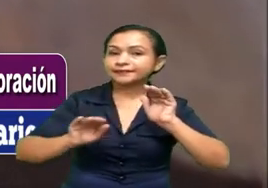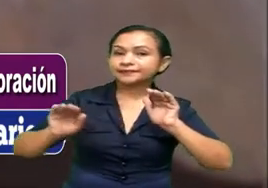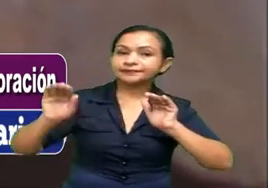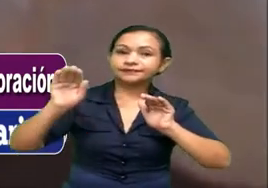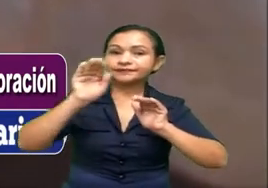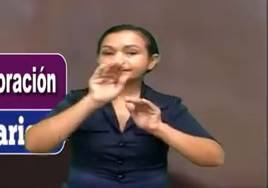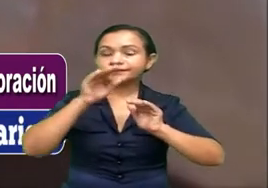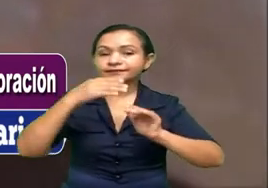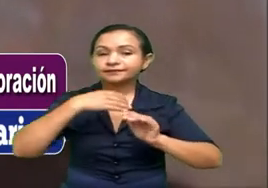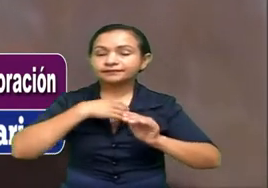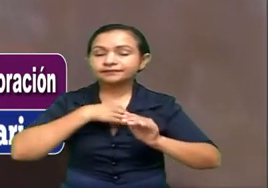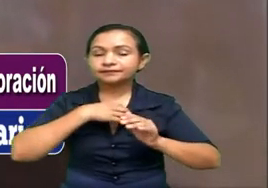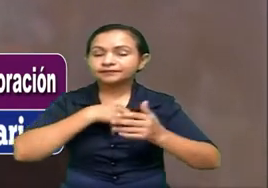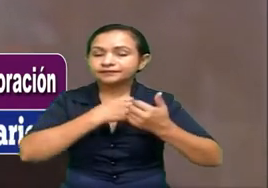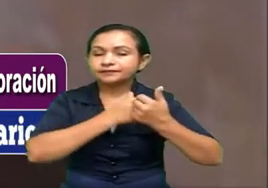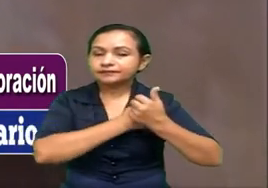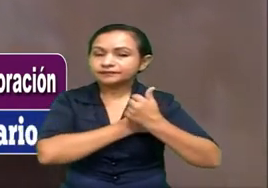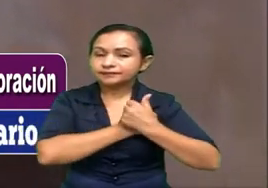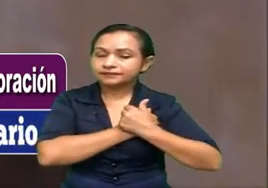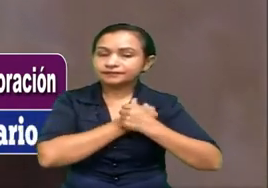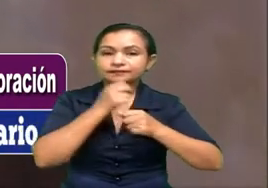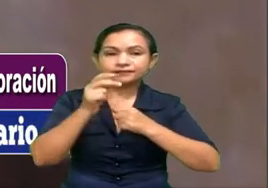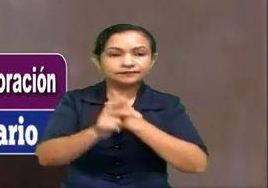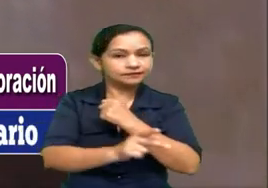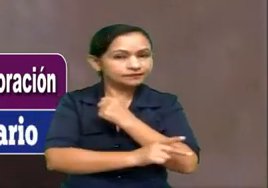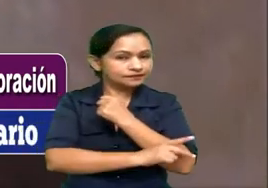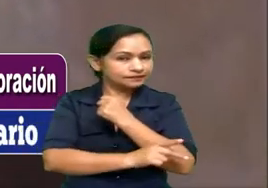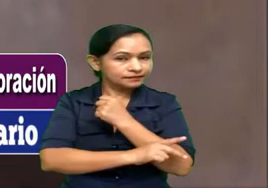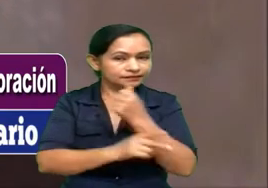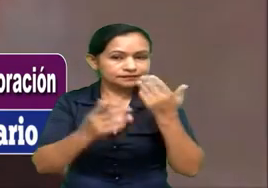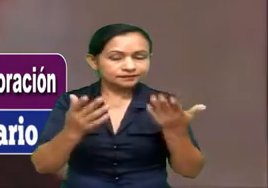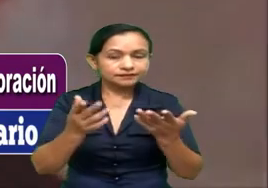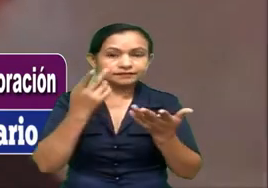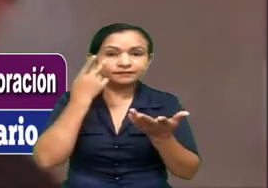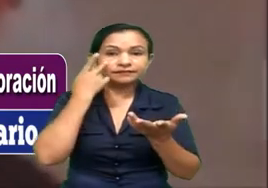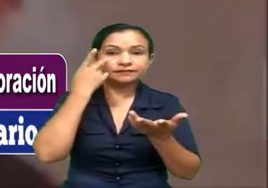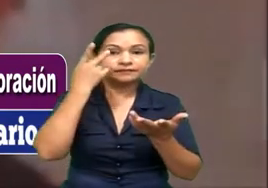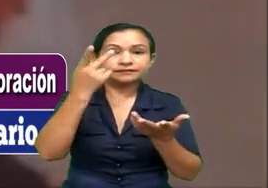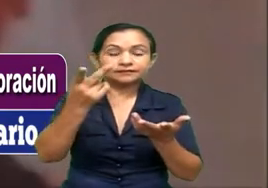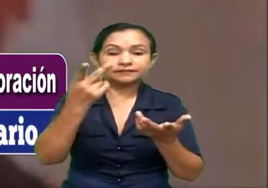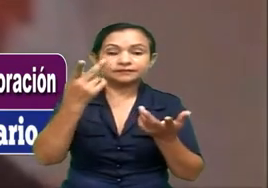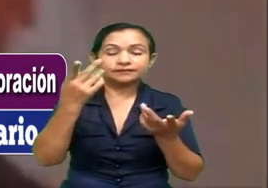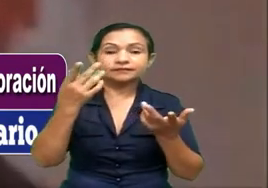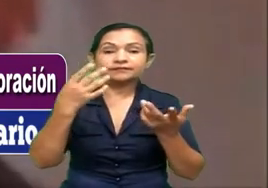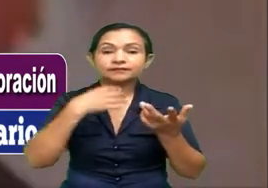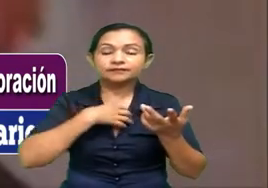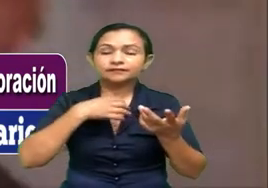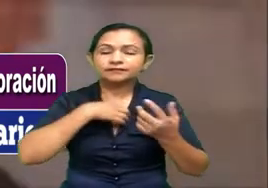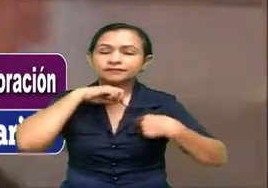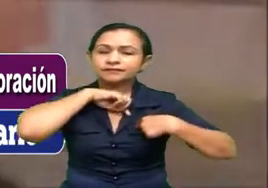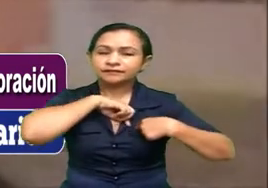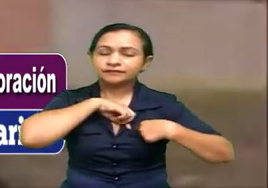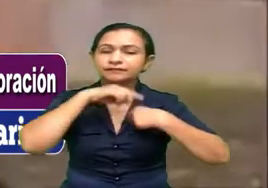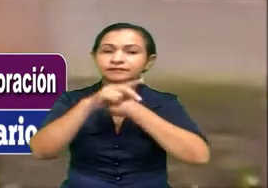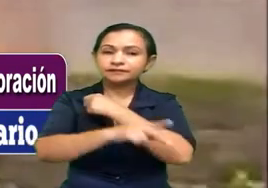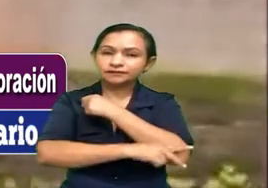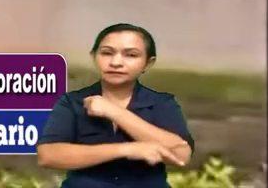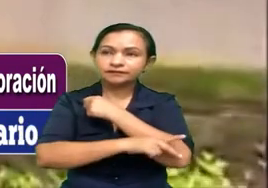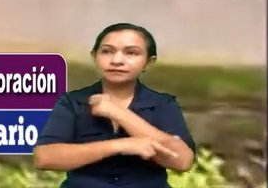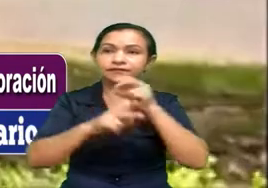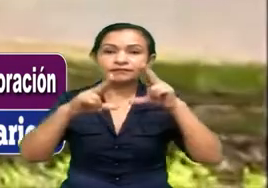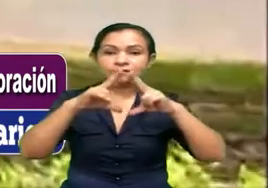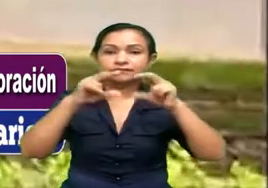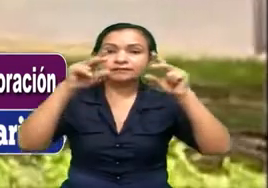el patriotismo, por la visión de patria que tenían los nicaragüenses, que prácticamente